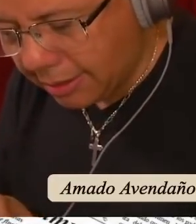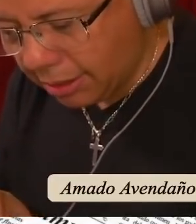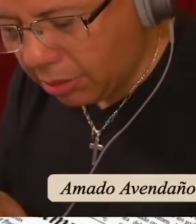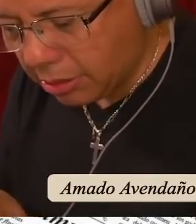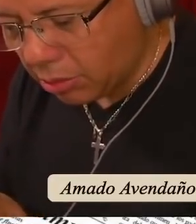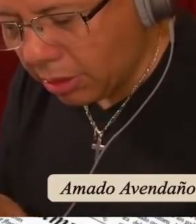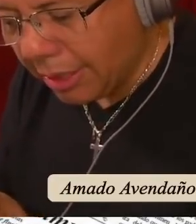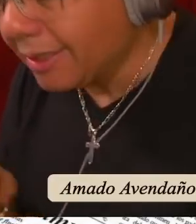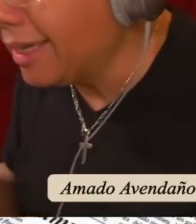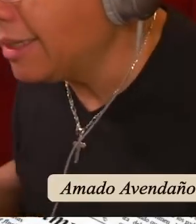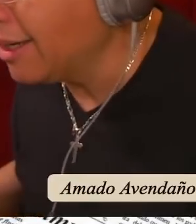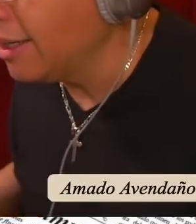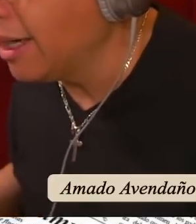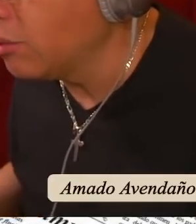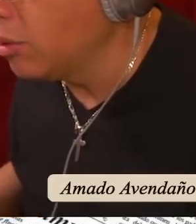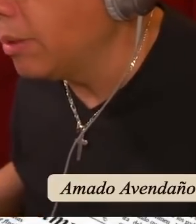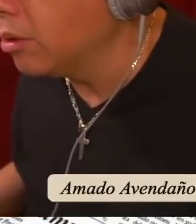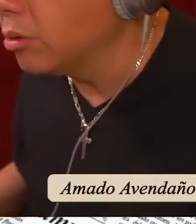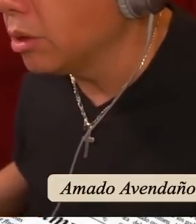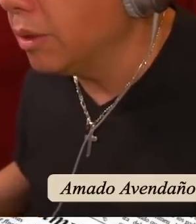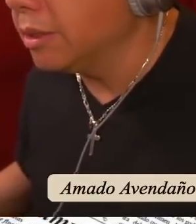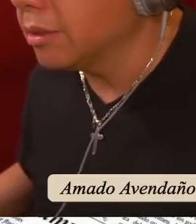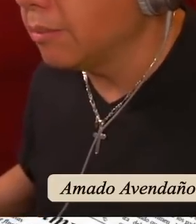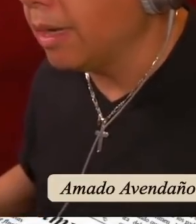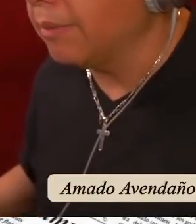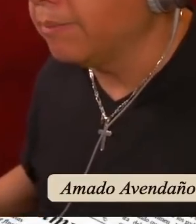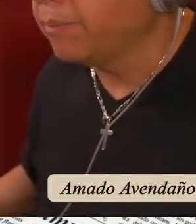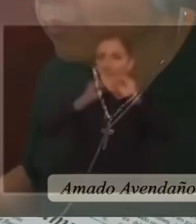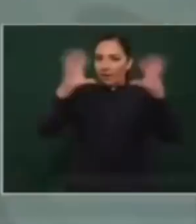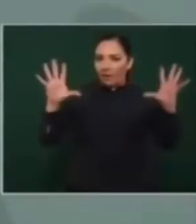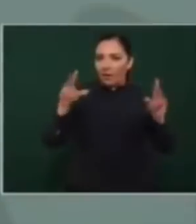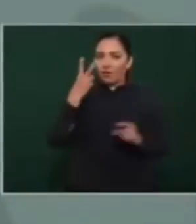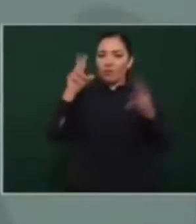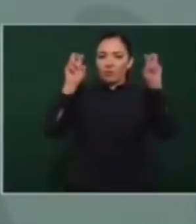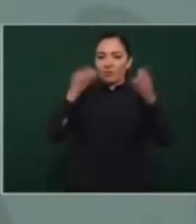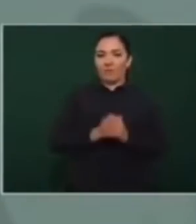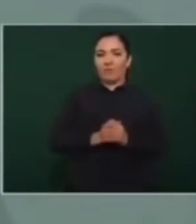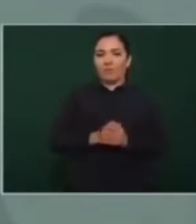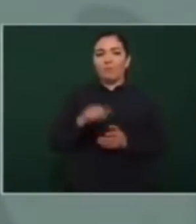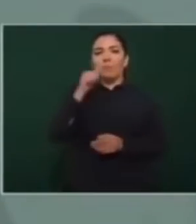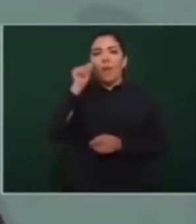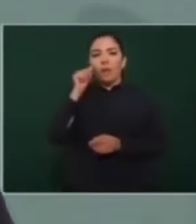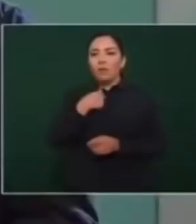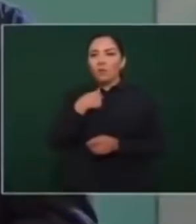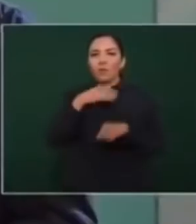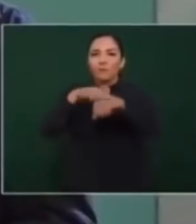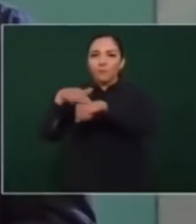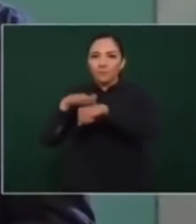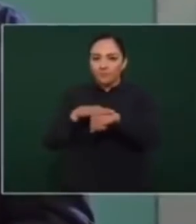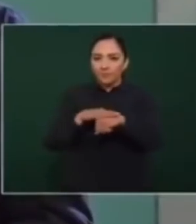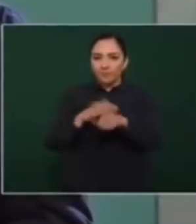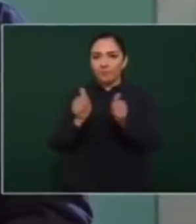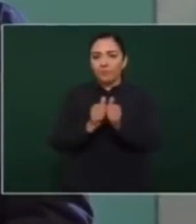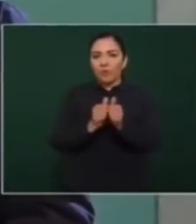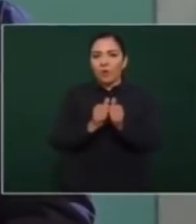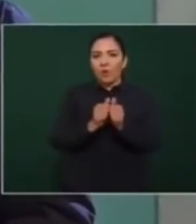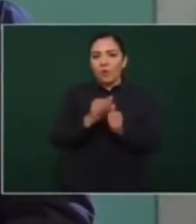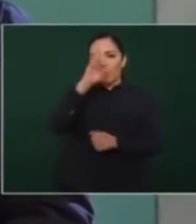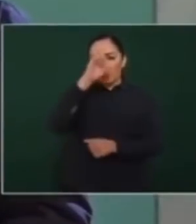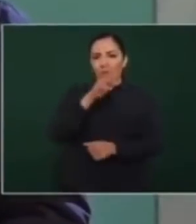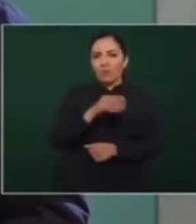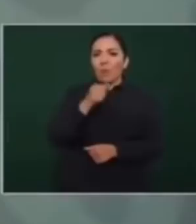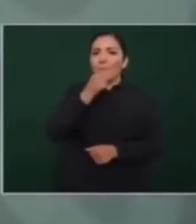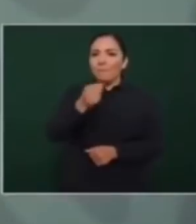es el sentido de esto, que tengan en algún momento consecuencias. Va. Y hice un llamado respetuoso a Loret de Mola